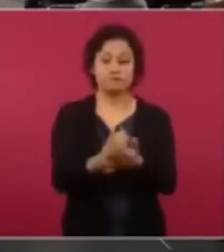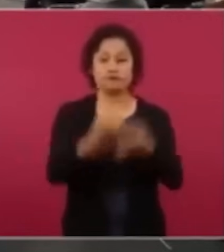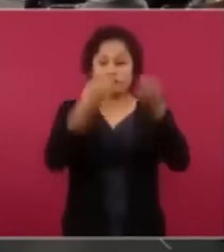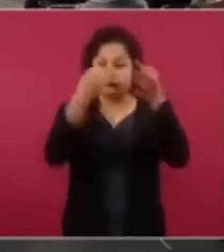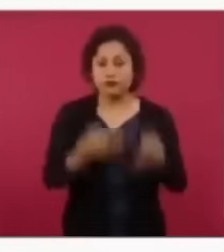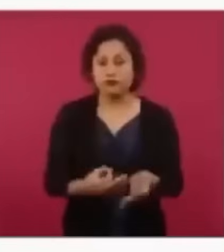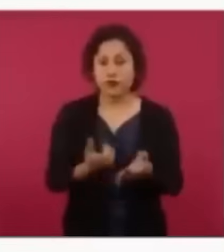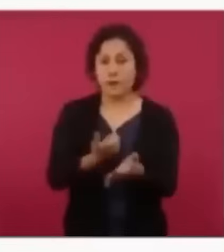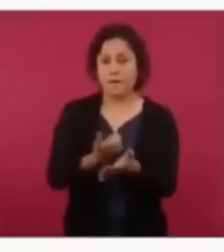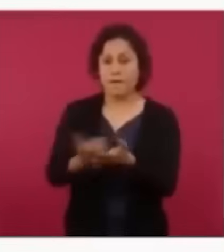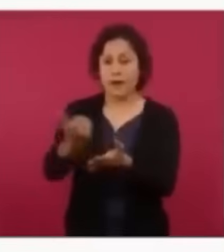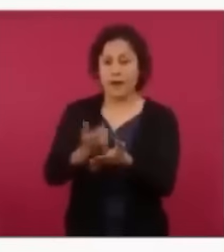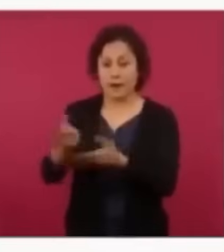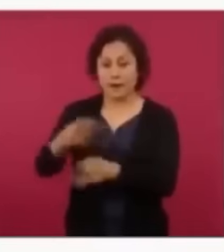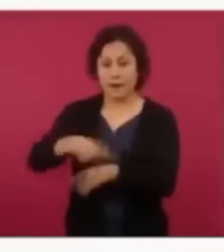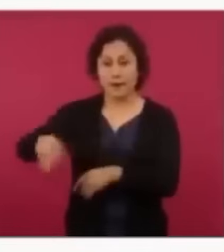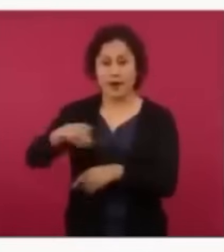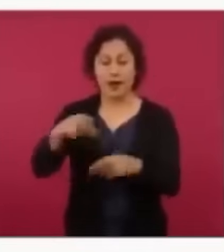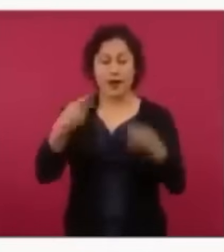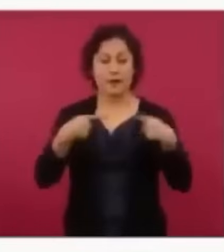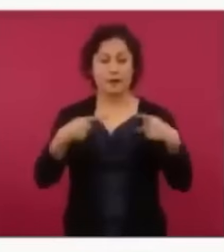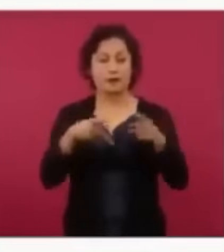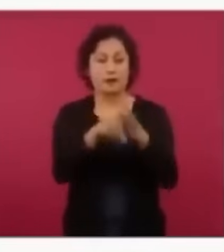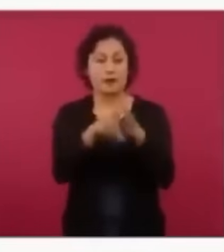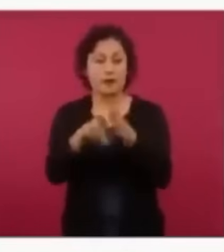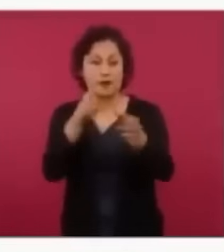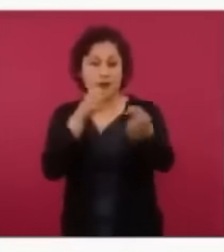y columnistas por su trabajo en los medios,